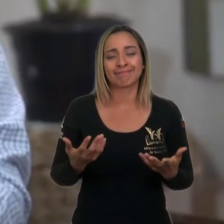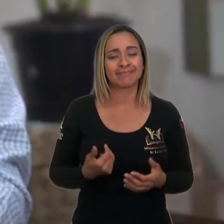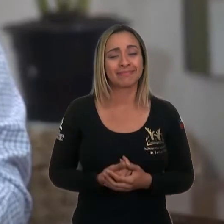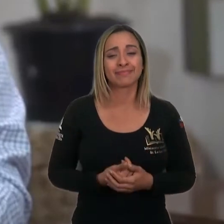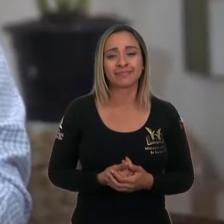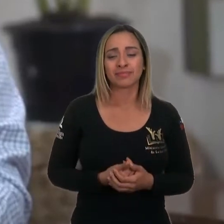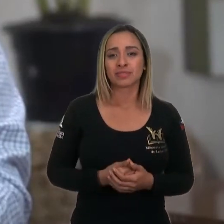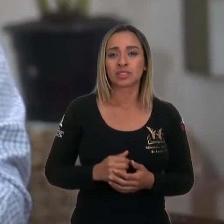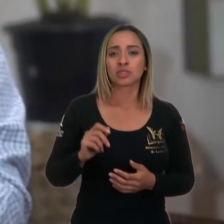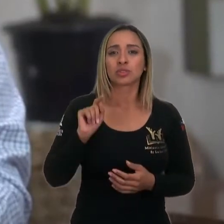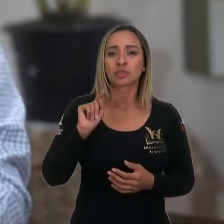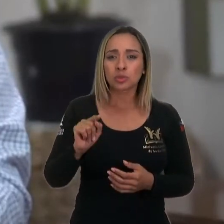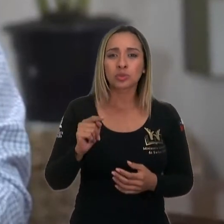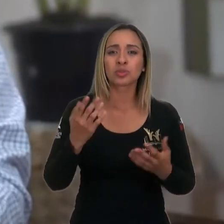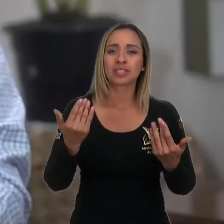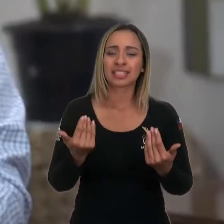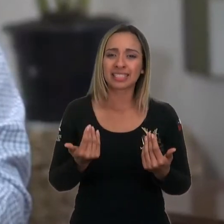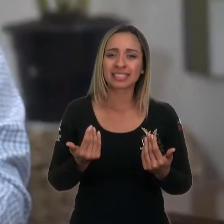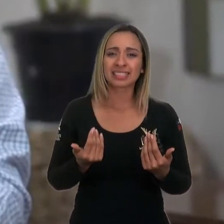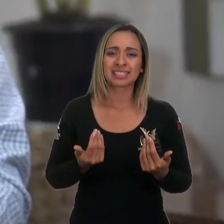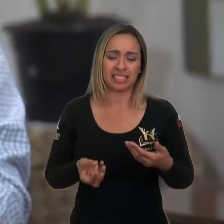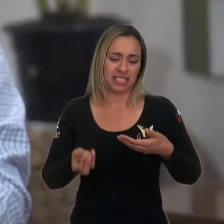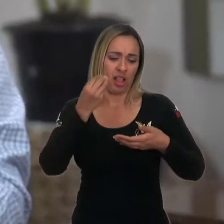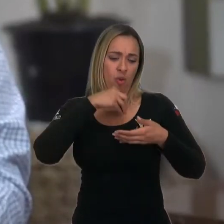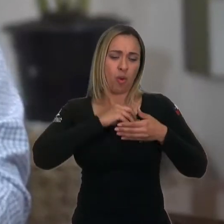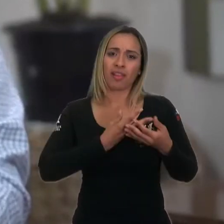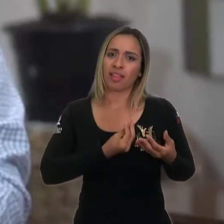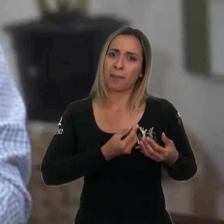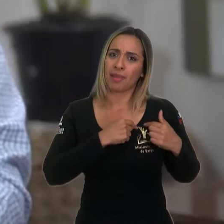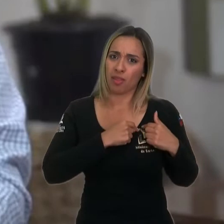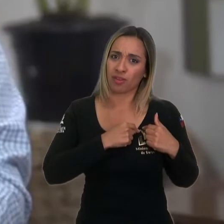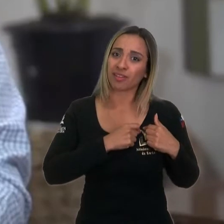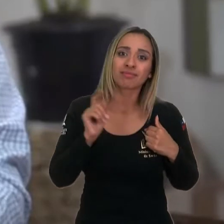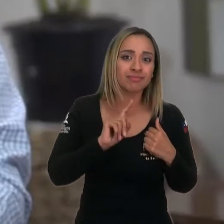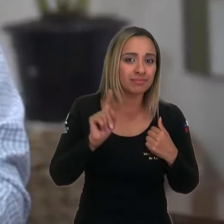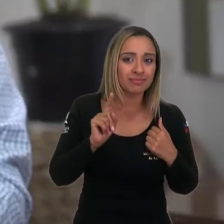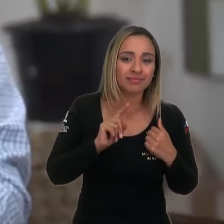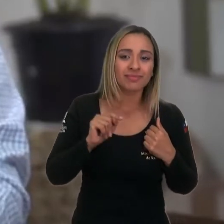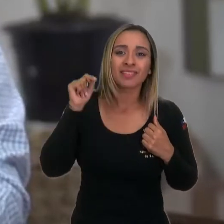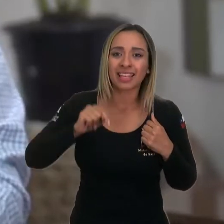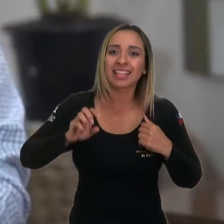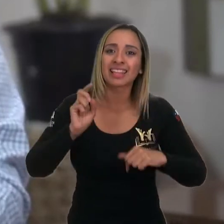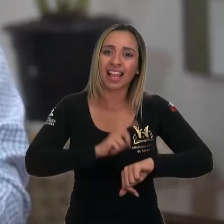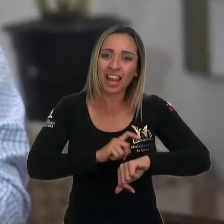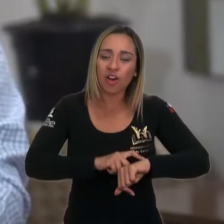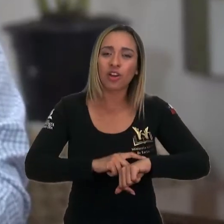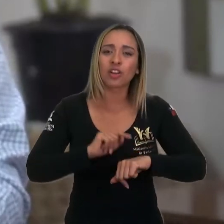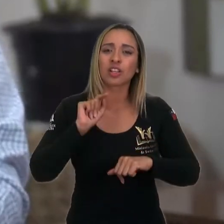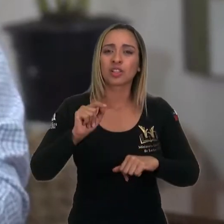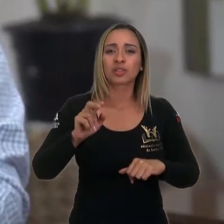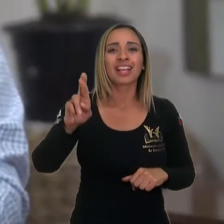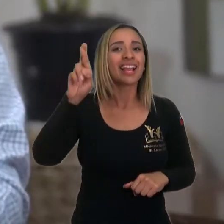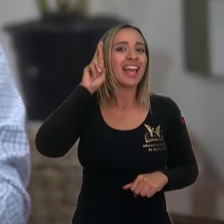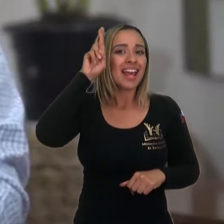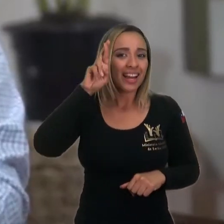tú no tienes que dar lugar al miedo en tu corazón. Esta es la hora en que tú tienes que recordar que hay